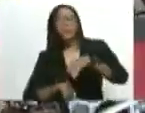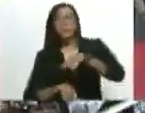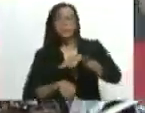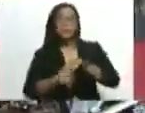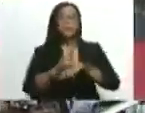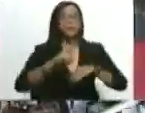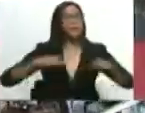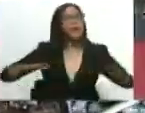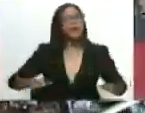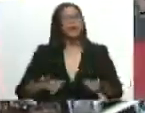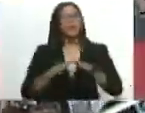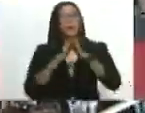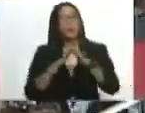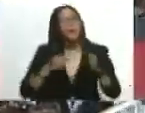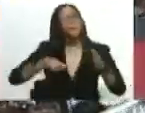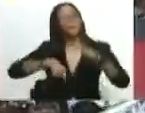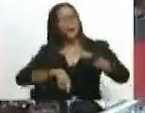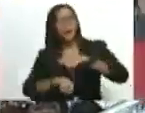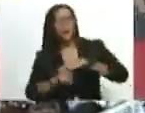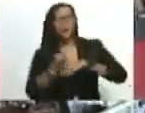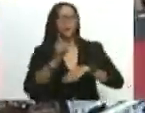Vámonos vámonos